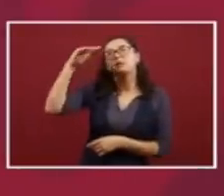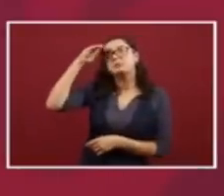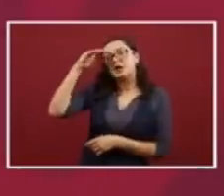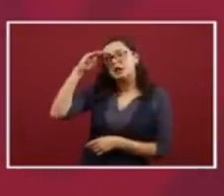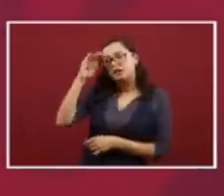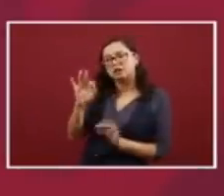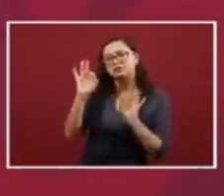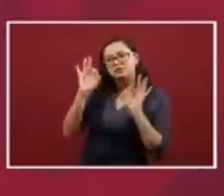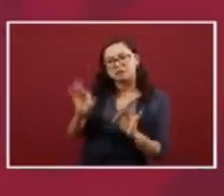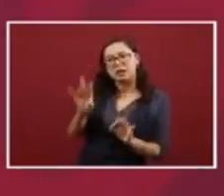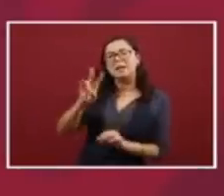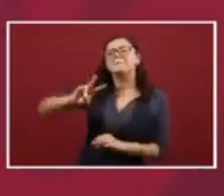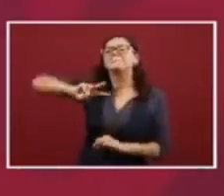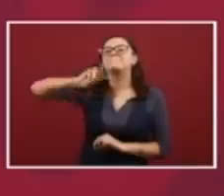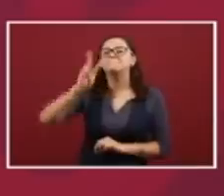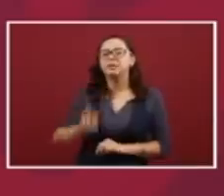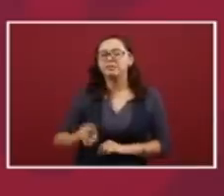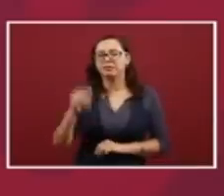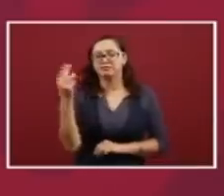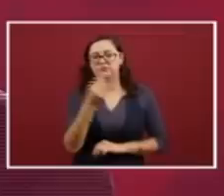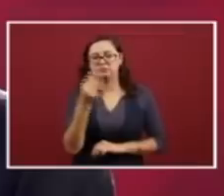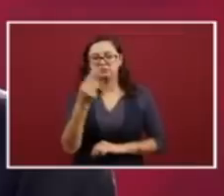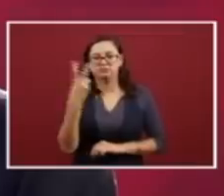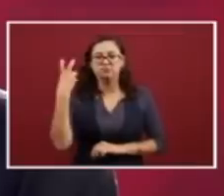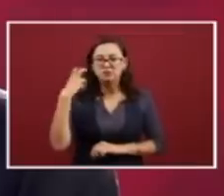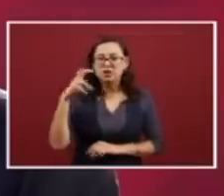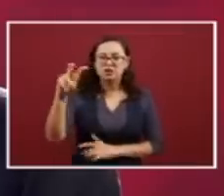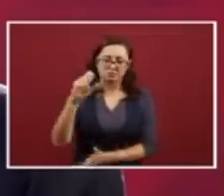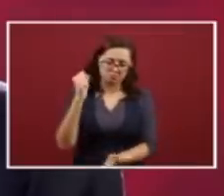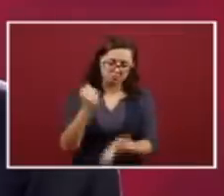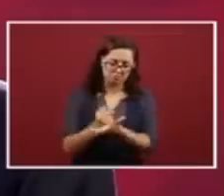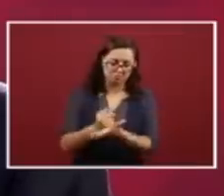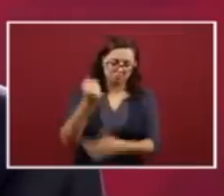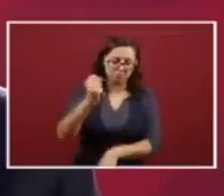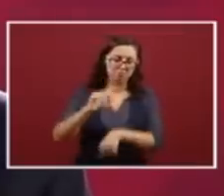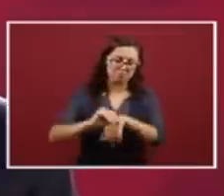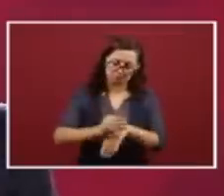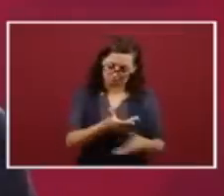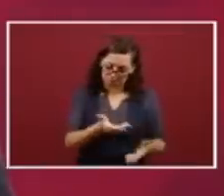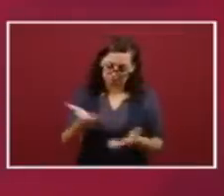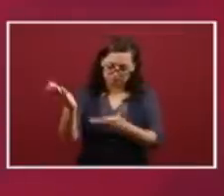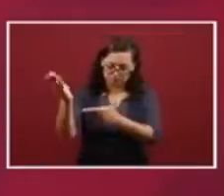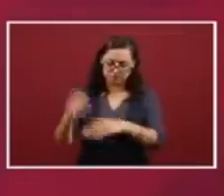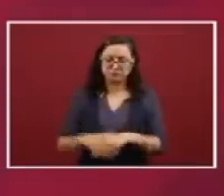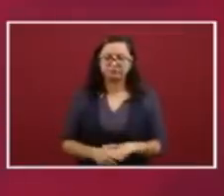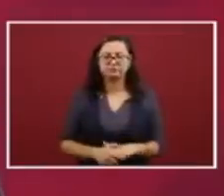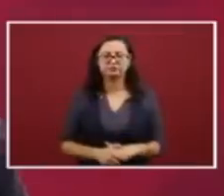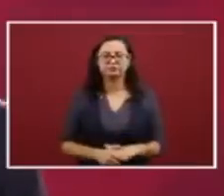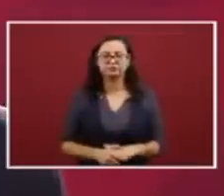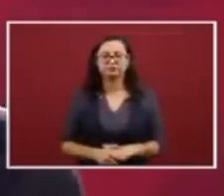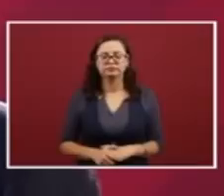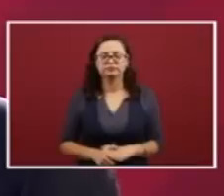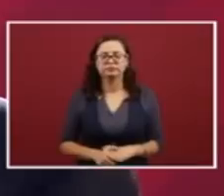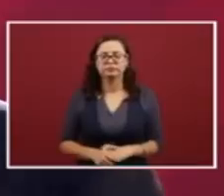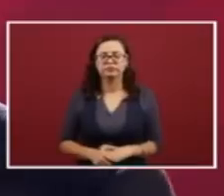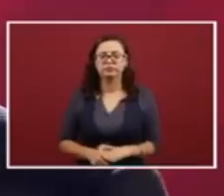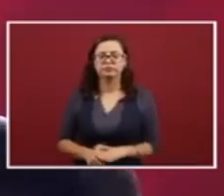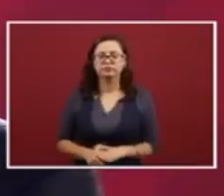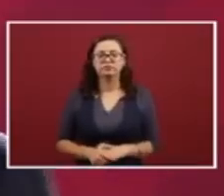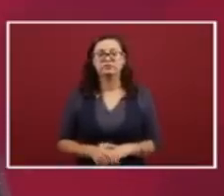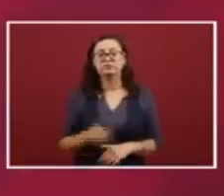este se autorice no se olviden que no se olvide